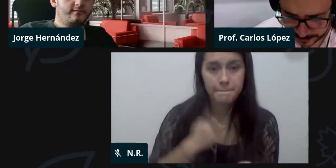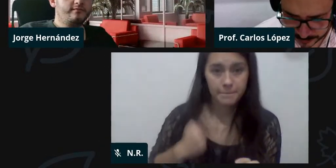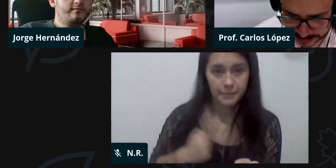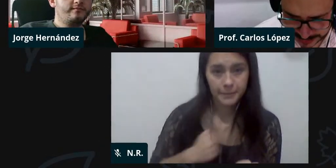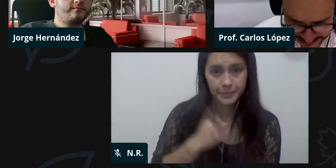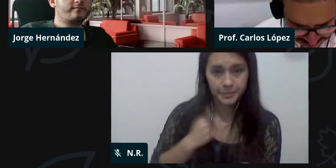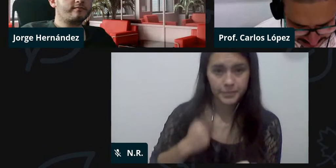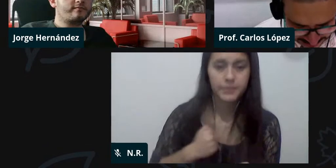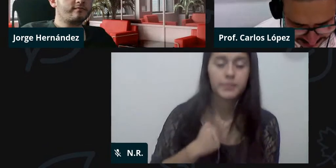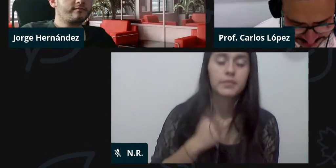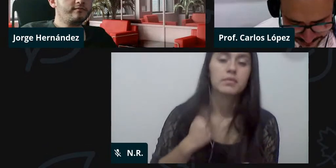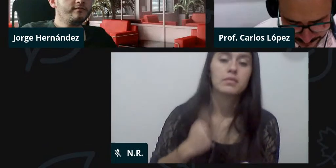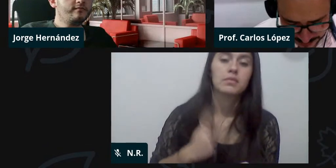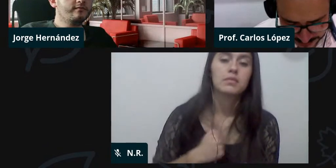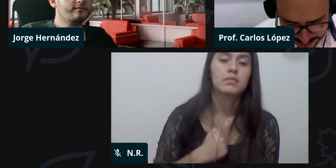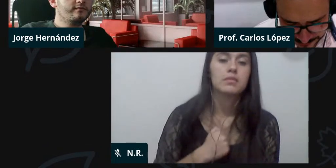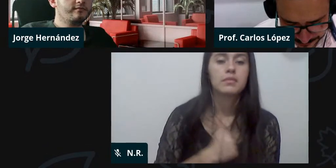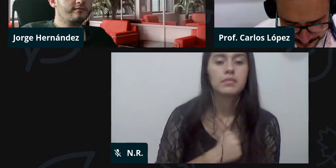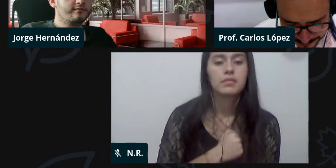Por favor, muchas gracias, Alex.